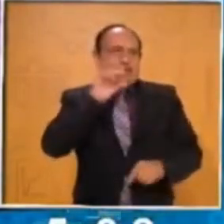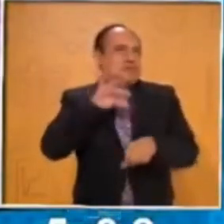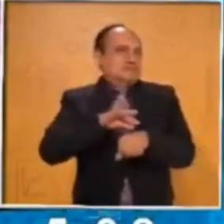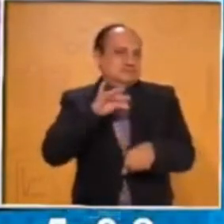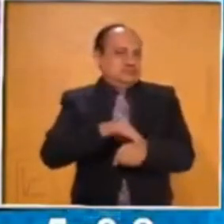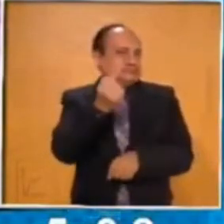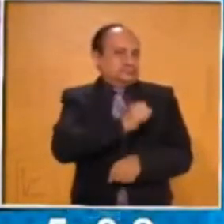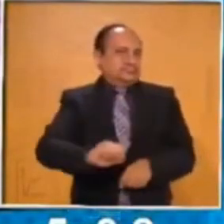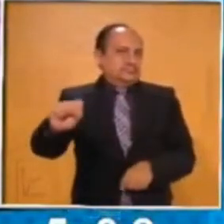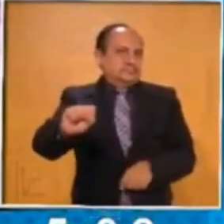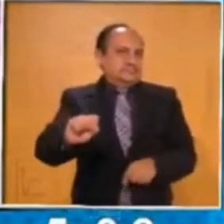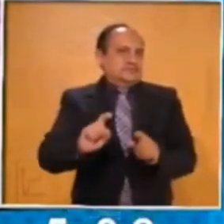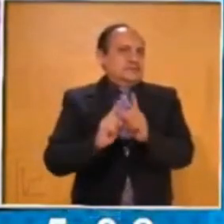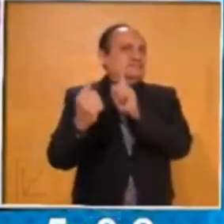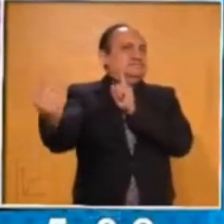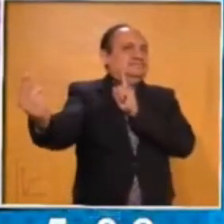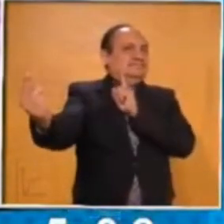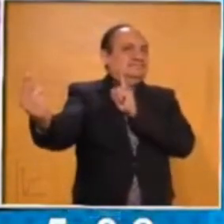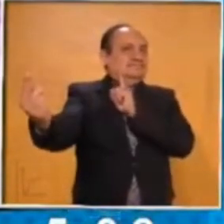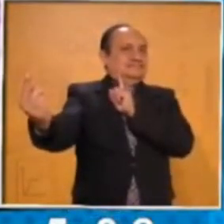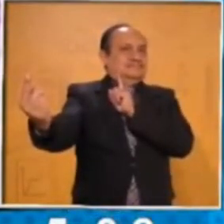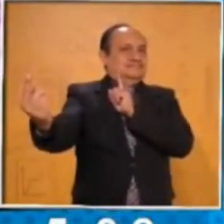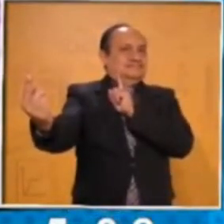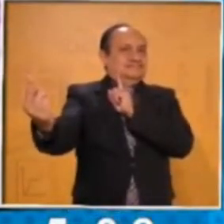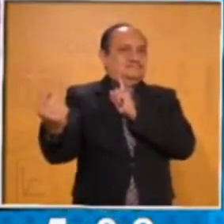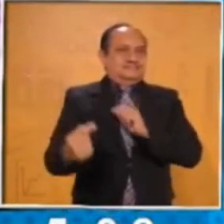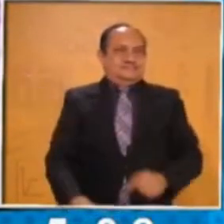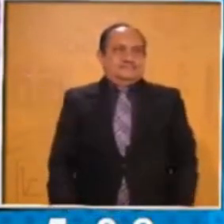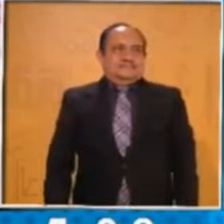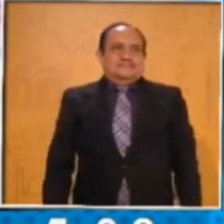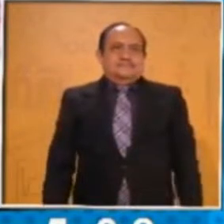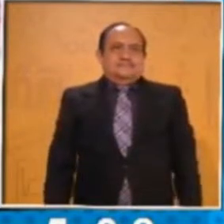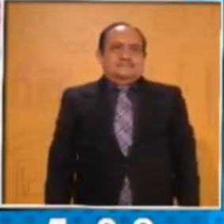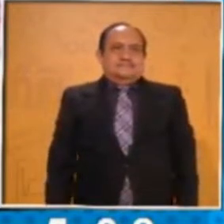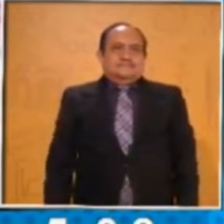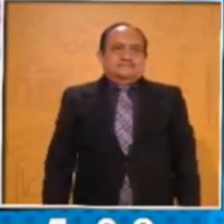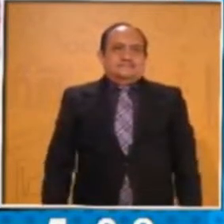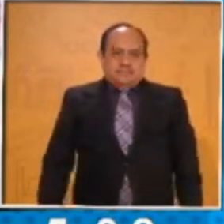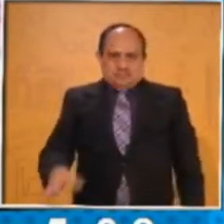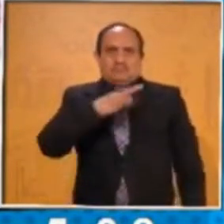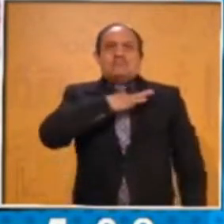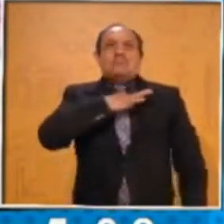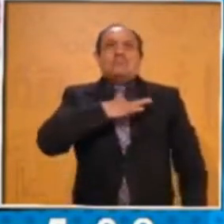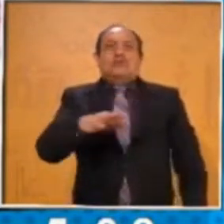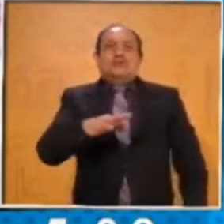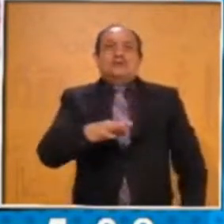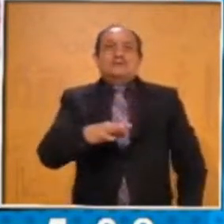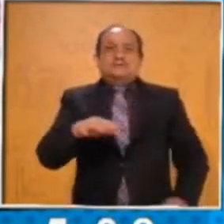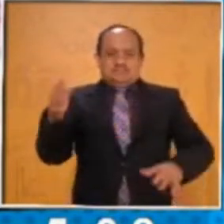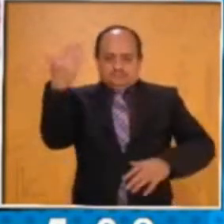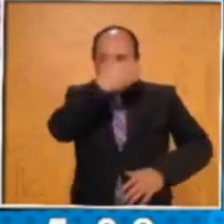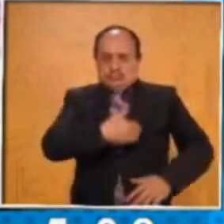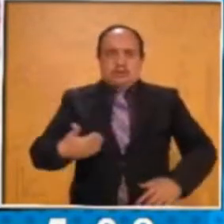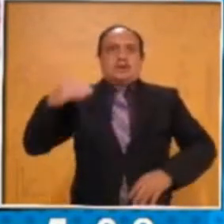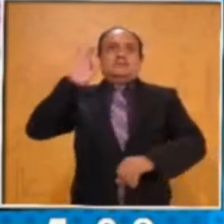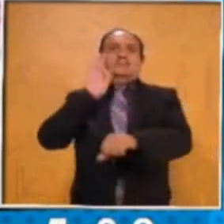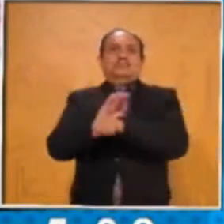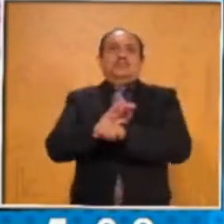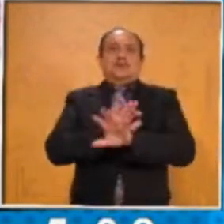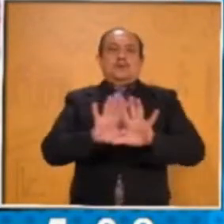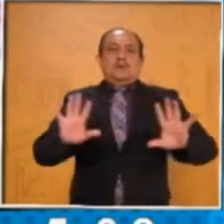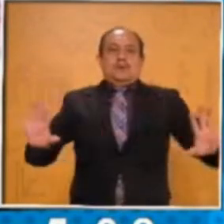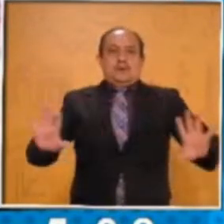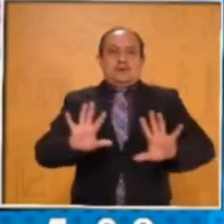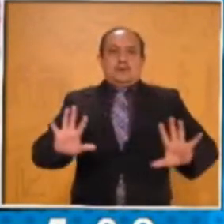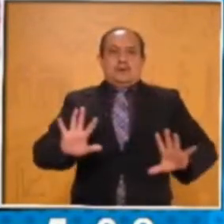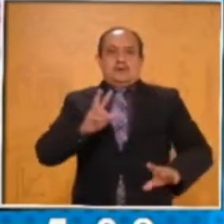tenemos Susana Distancia, identidad secreta, Susana Durán. Poderes, campo de fuerza de invulnerabilidad contra el